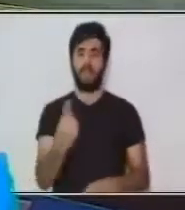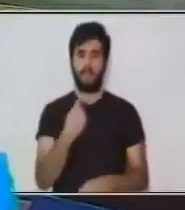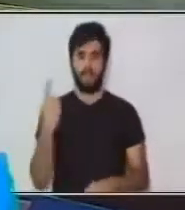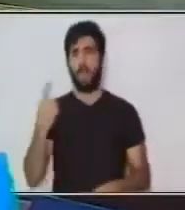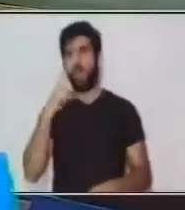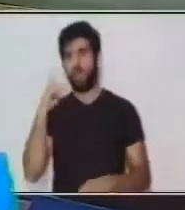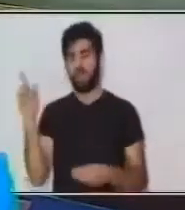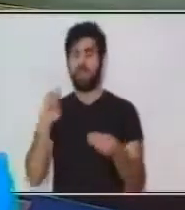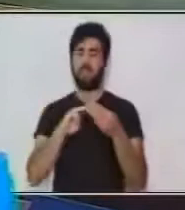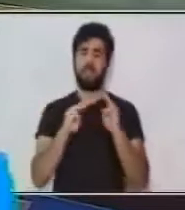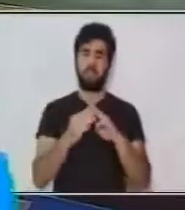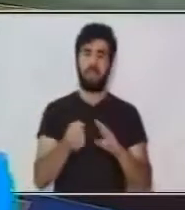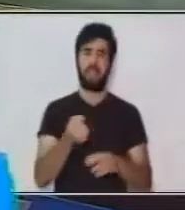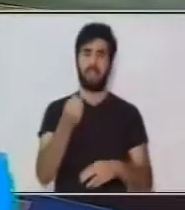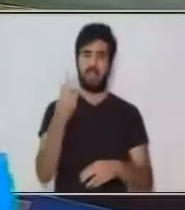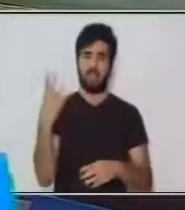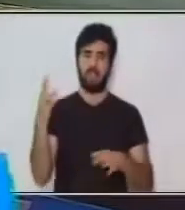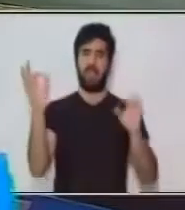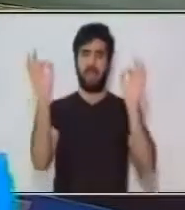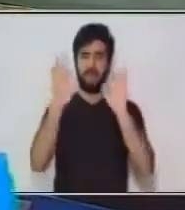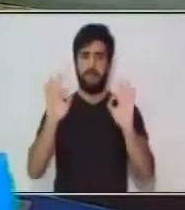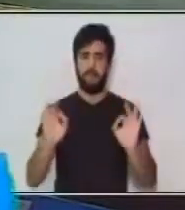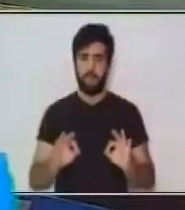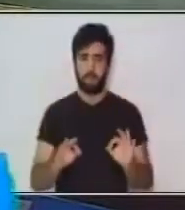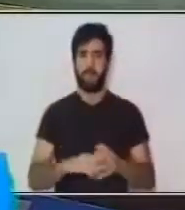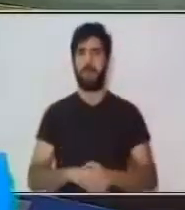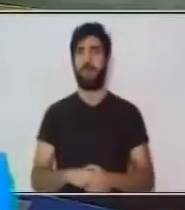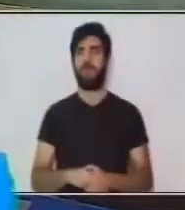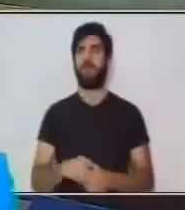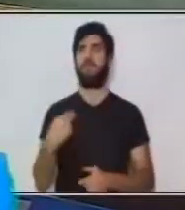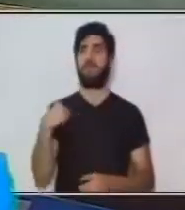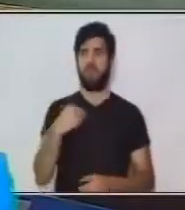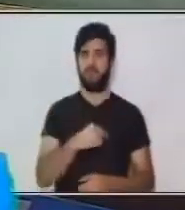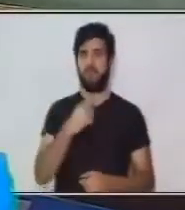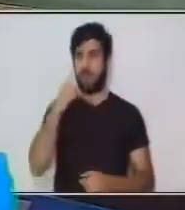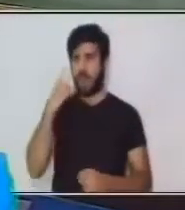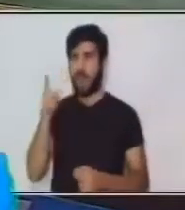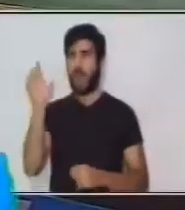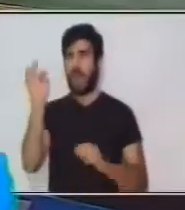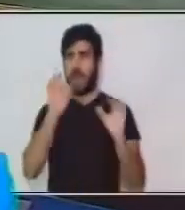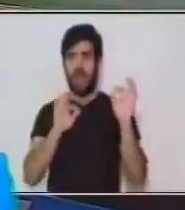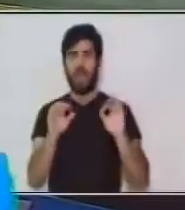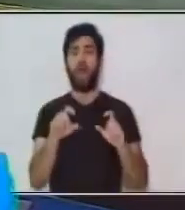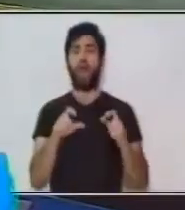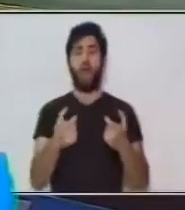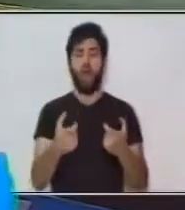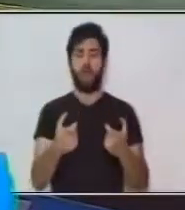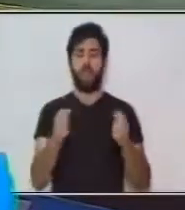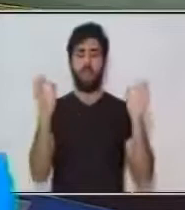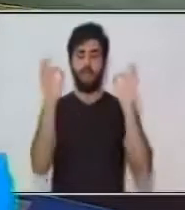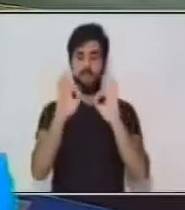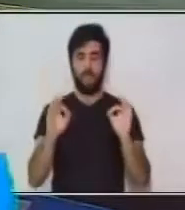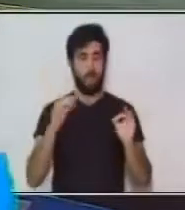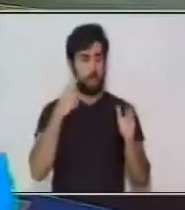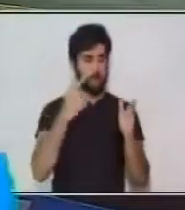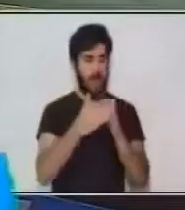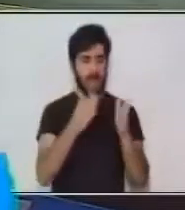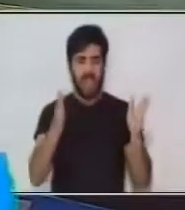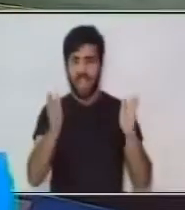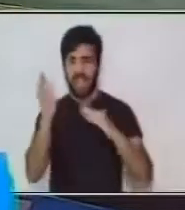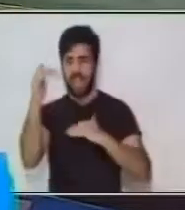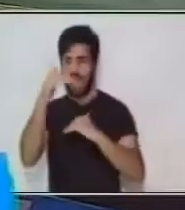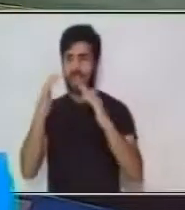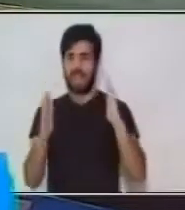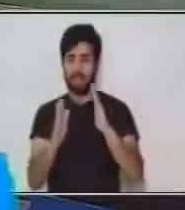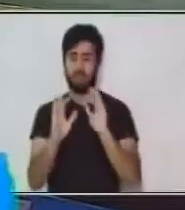y también estaremos descubriendo, ¿verdad?, la forma espacial ya. También